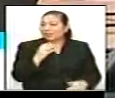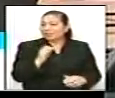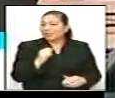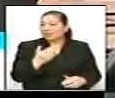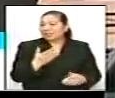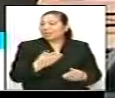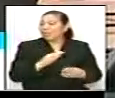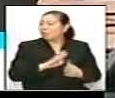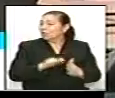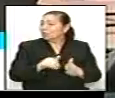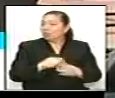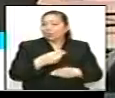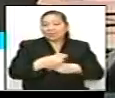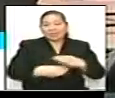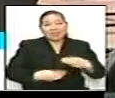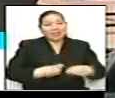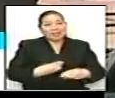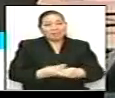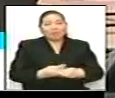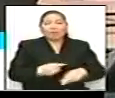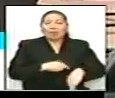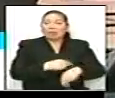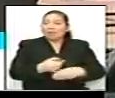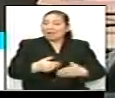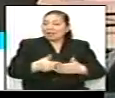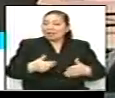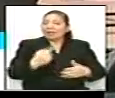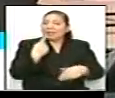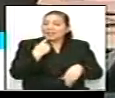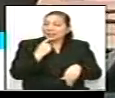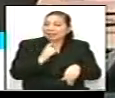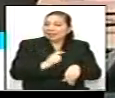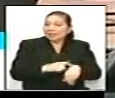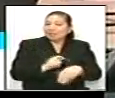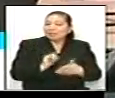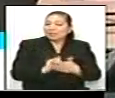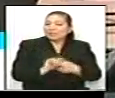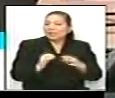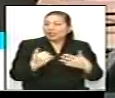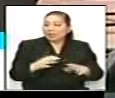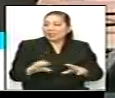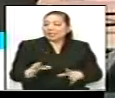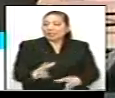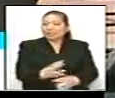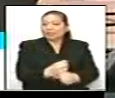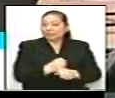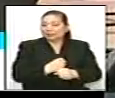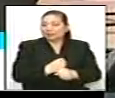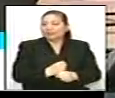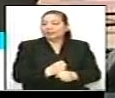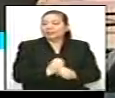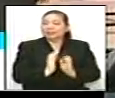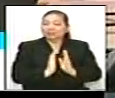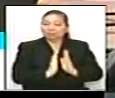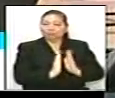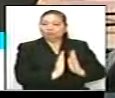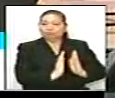digamos, en el mundo, ¿no? Solo que nosotros estamos todavía atrasados. Y es momento de ejecutar. Y así podemos recuperar, digamos, la faja